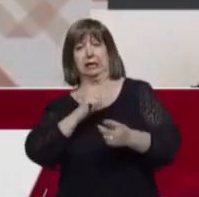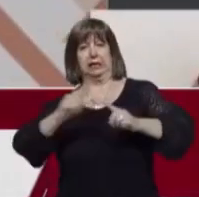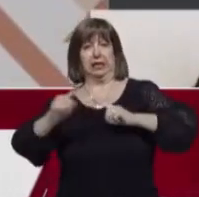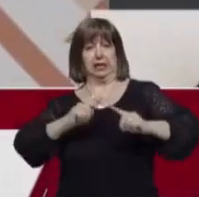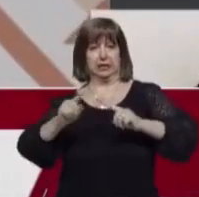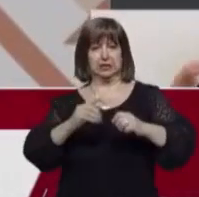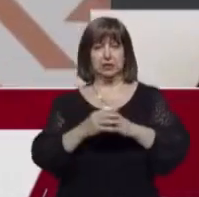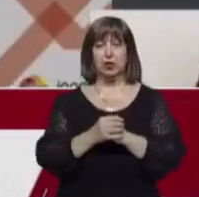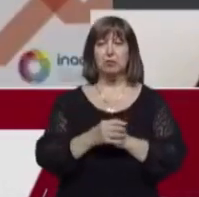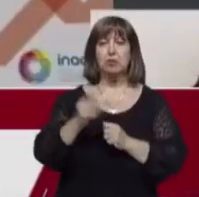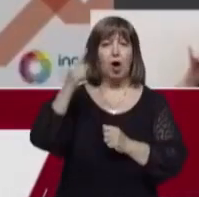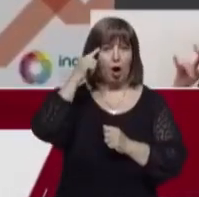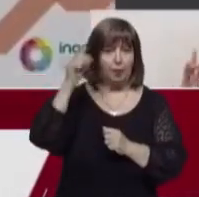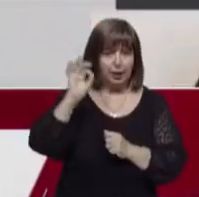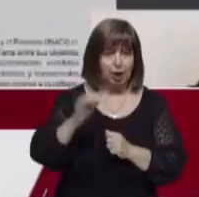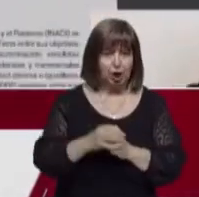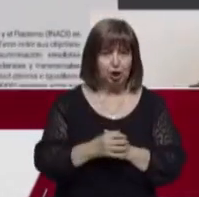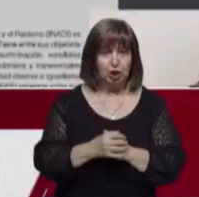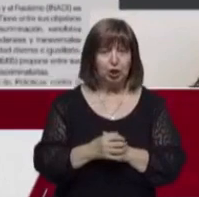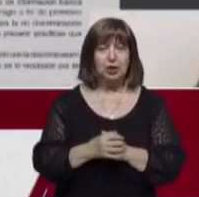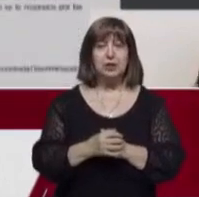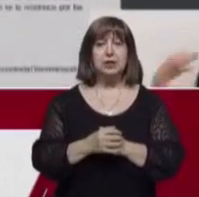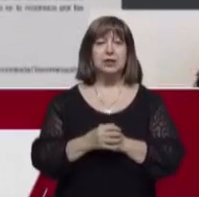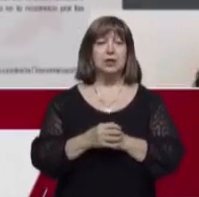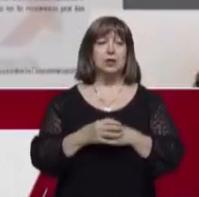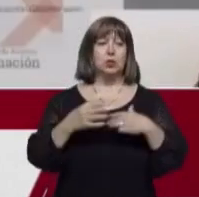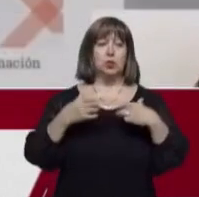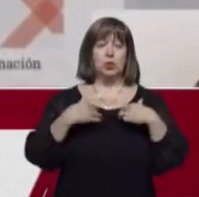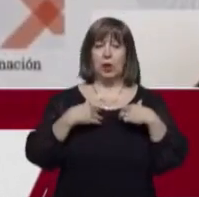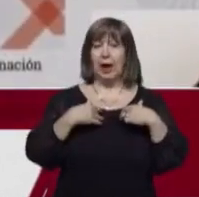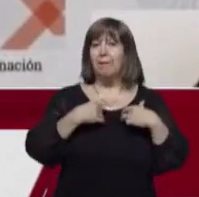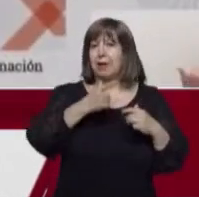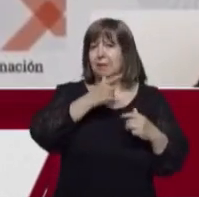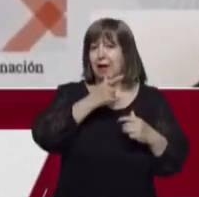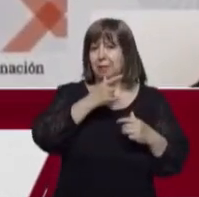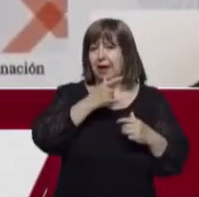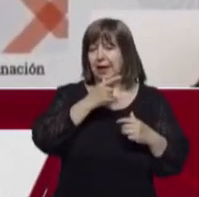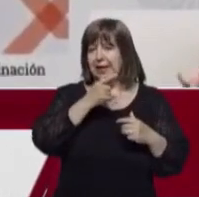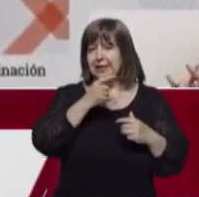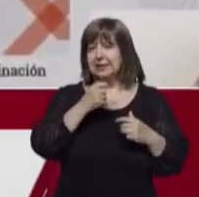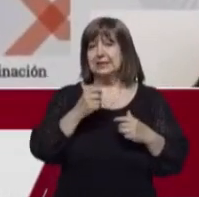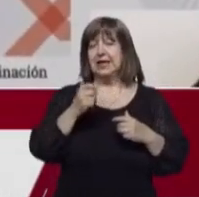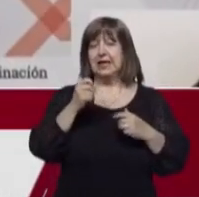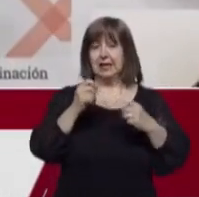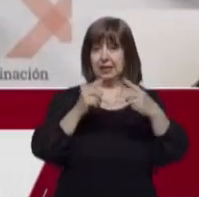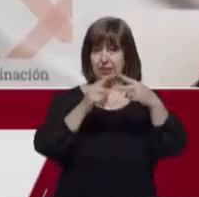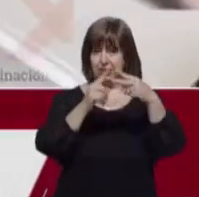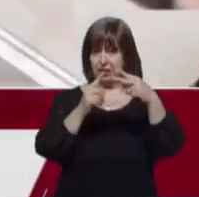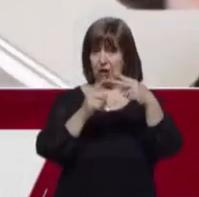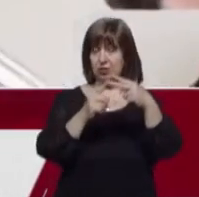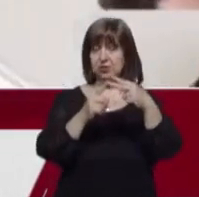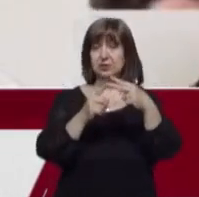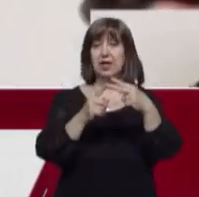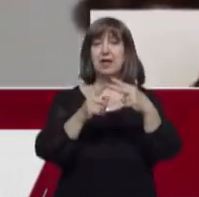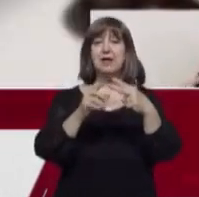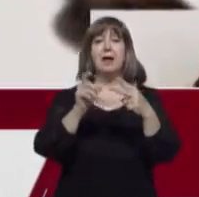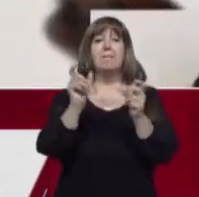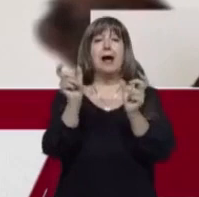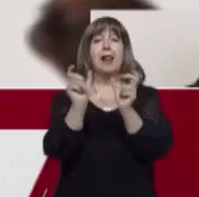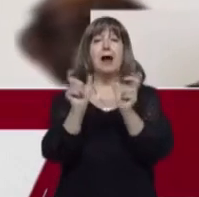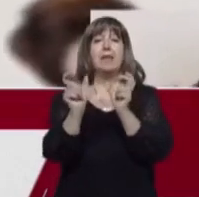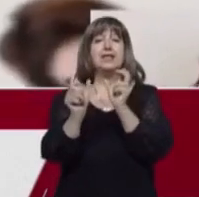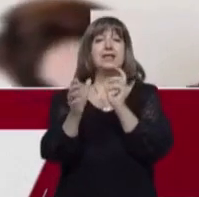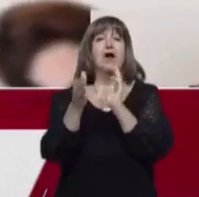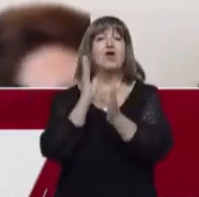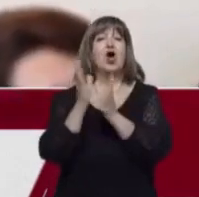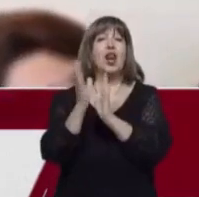parece unos conceptos demasiado violentos del vocero presidencial